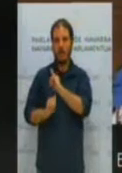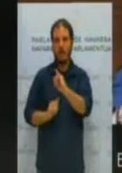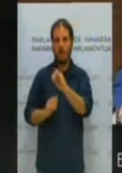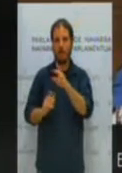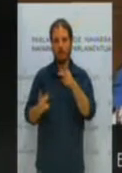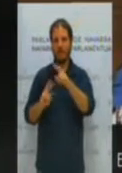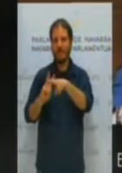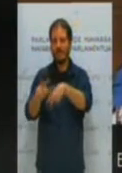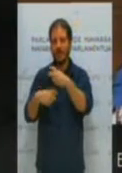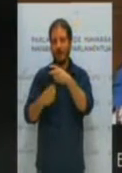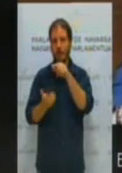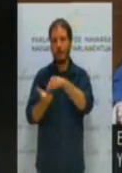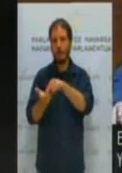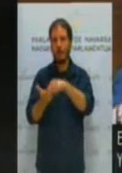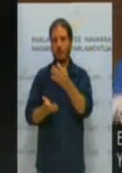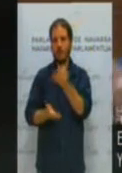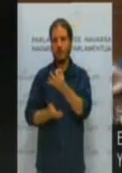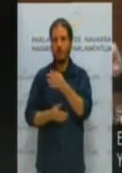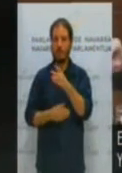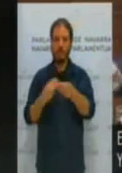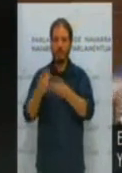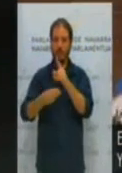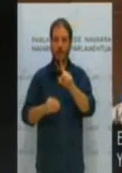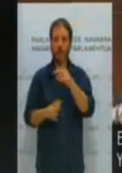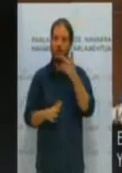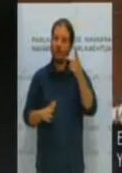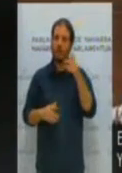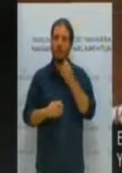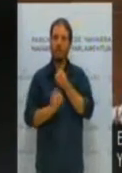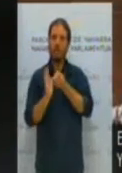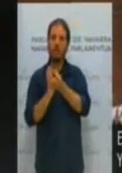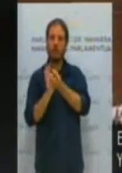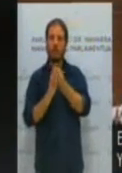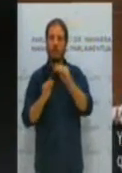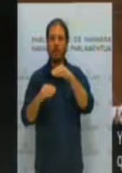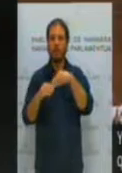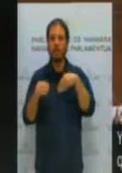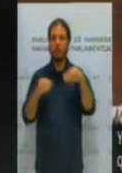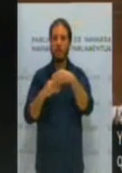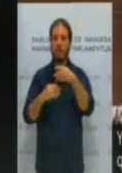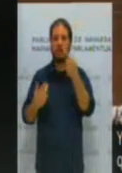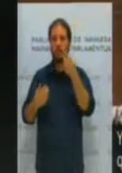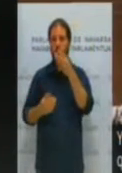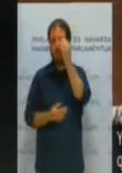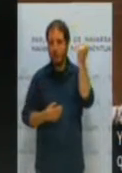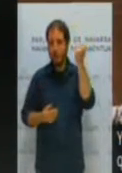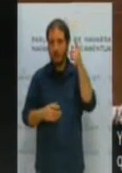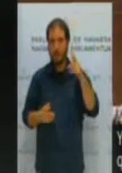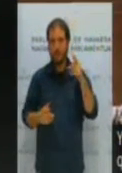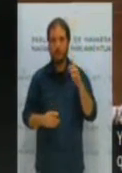Y decíamos que educación, efectivamente, es el departamento que más quejas reúne. Pero también